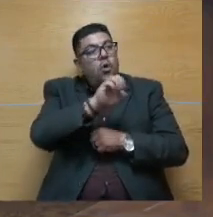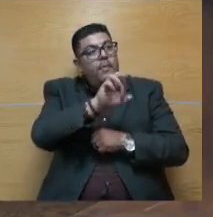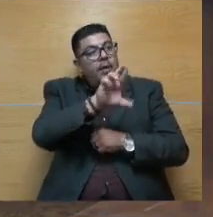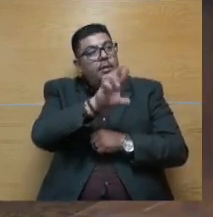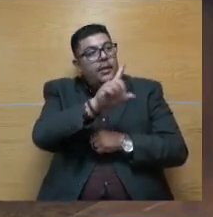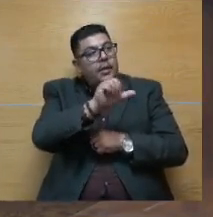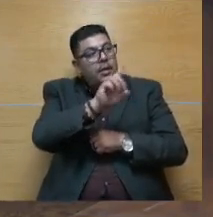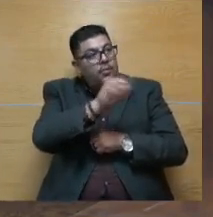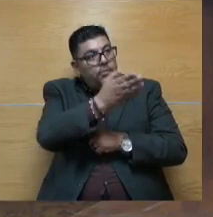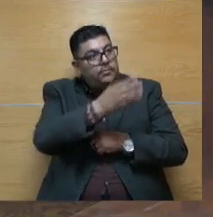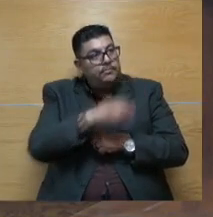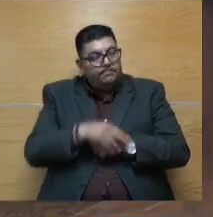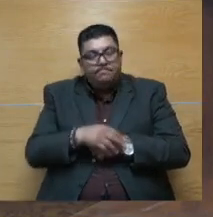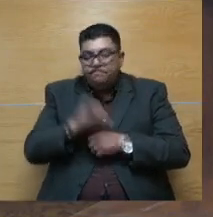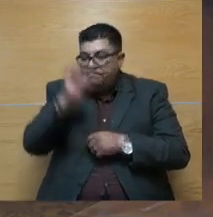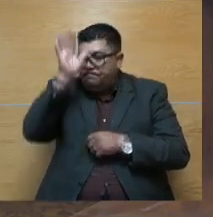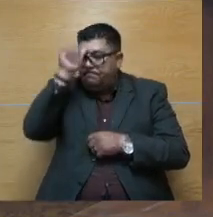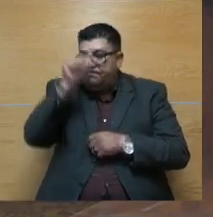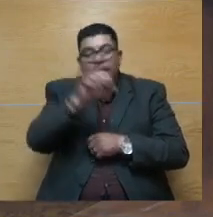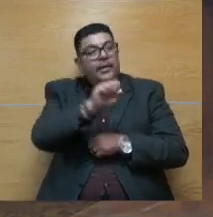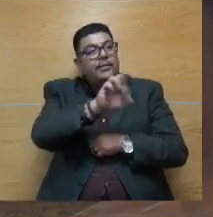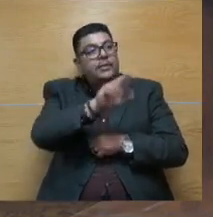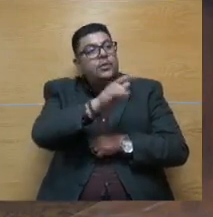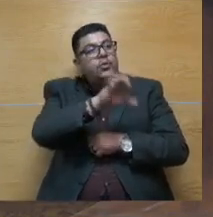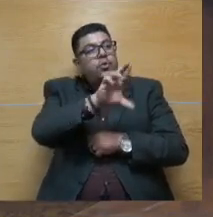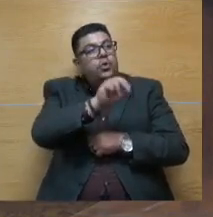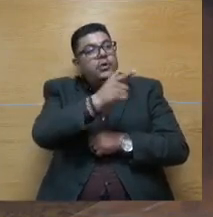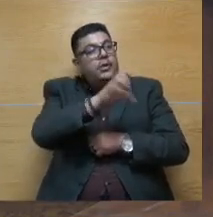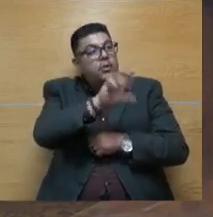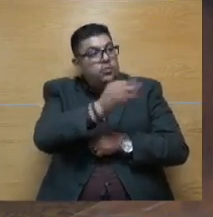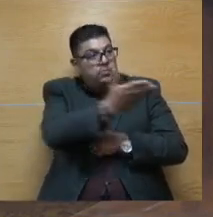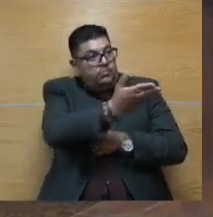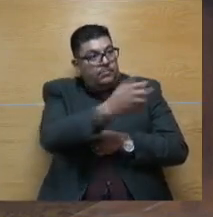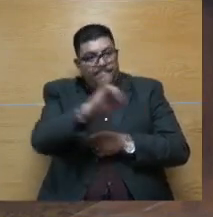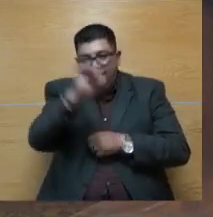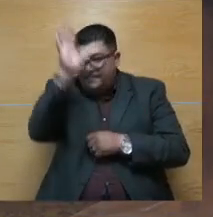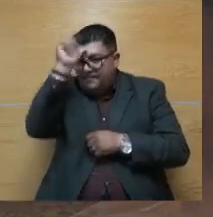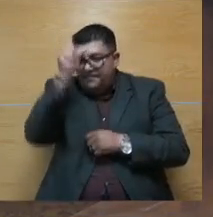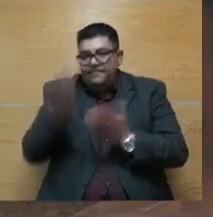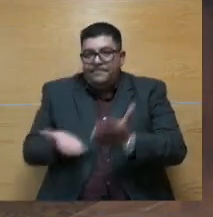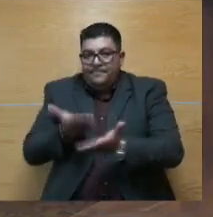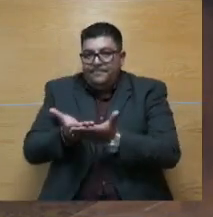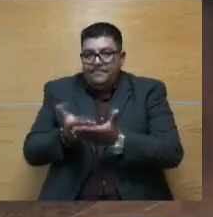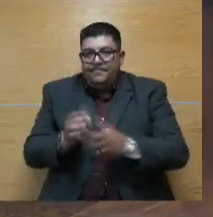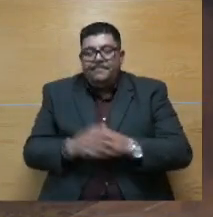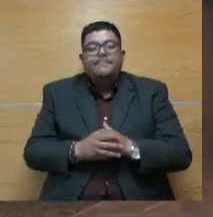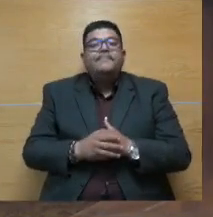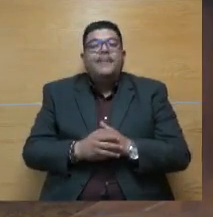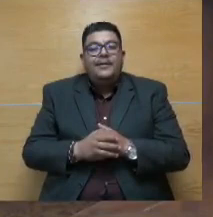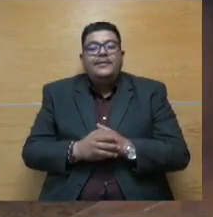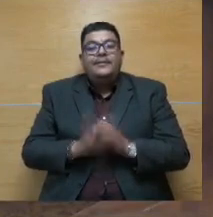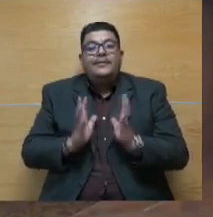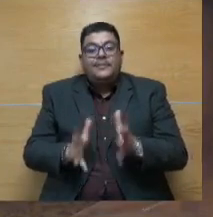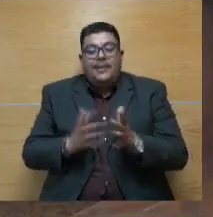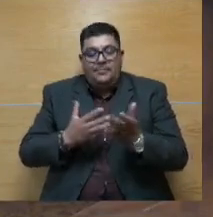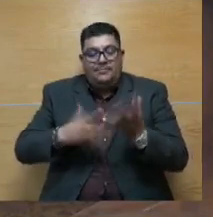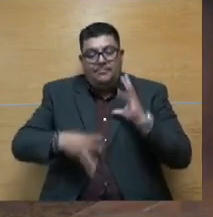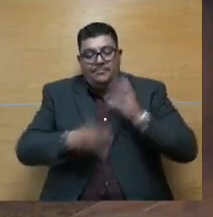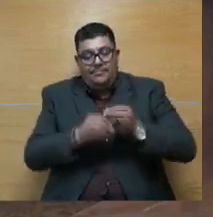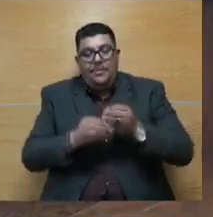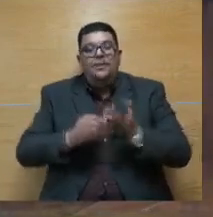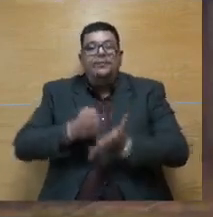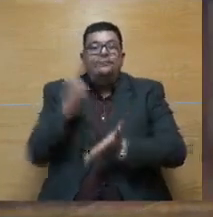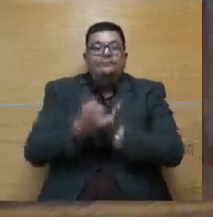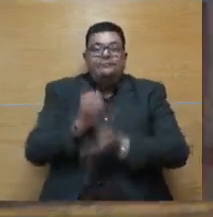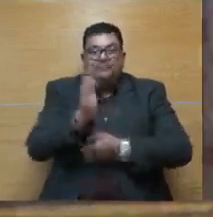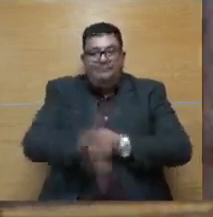proyectos Gracias magistrado Sergio Arturo Guerrero Olvera son las propuestas Gracias magistro presidente le informo que los proyectos fueron aprobados por unanimidad